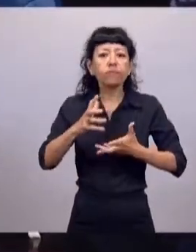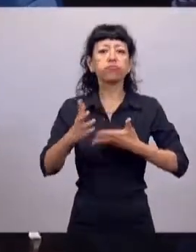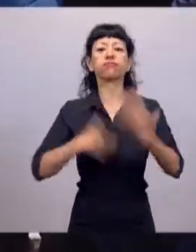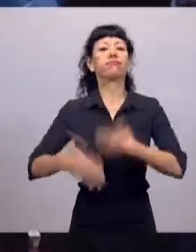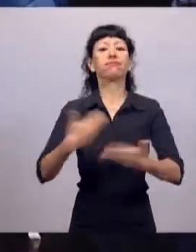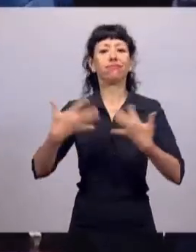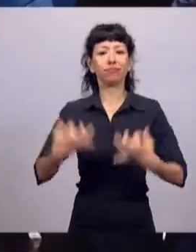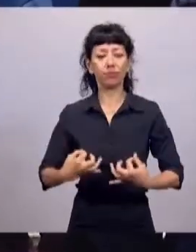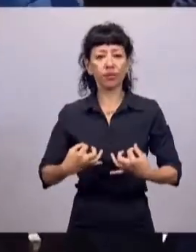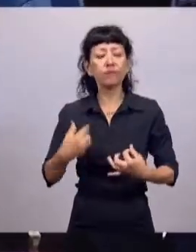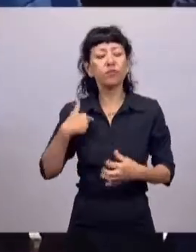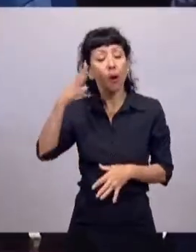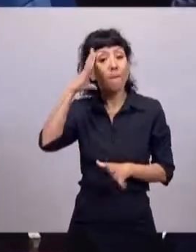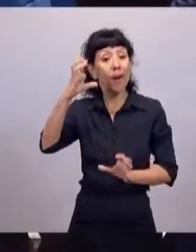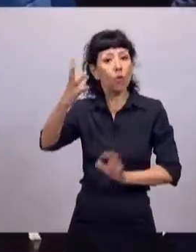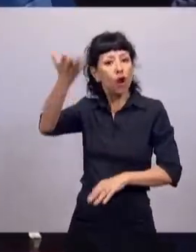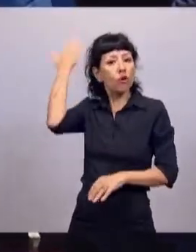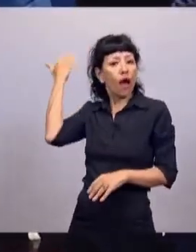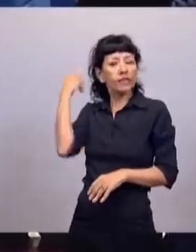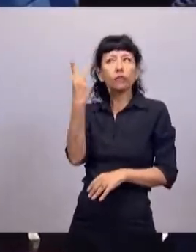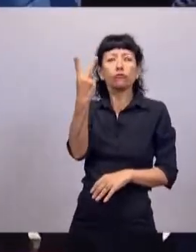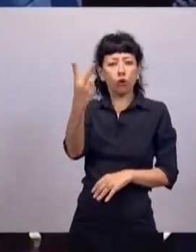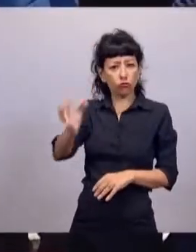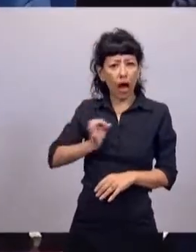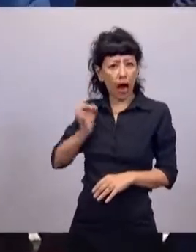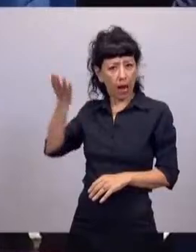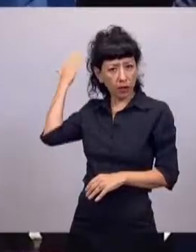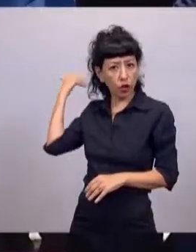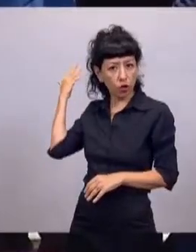Recuerdo cuando hace 2 años,